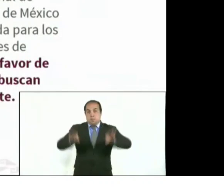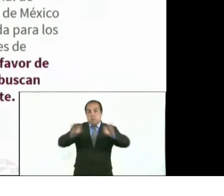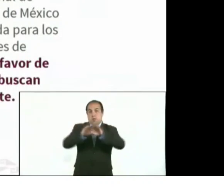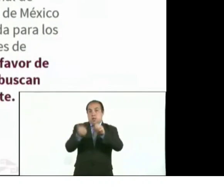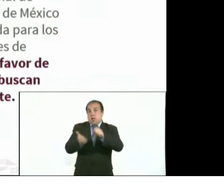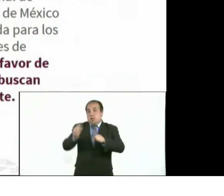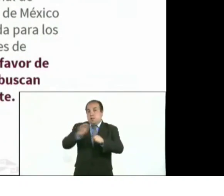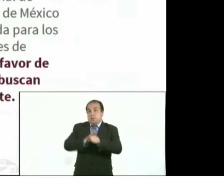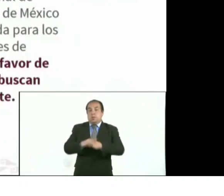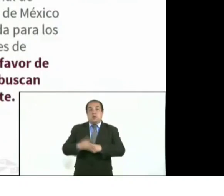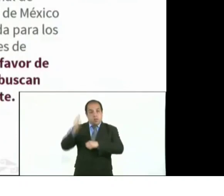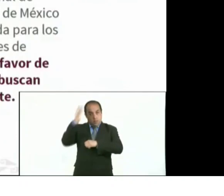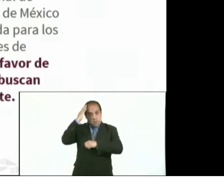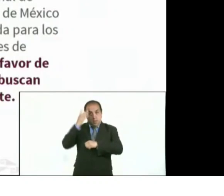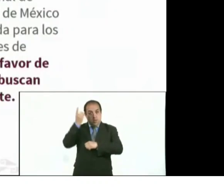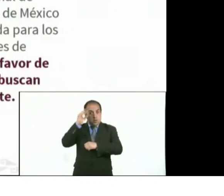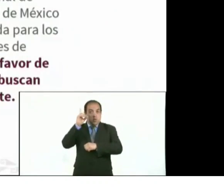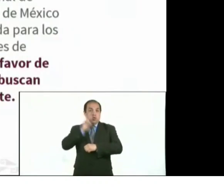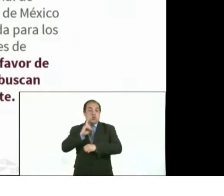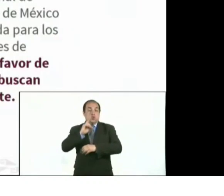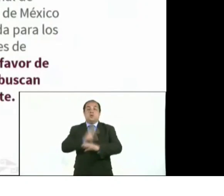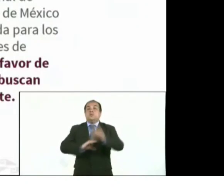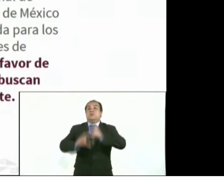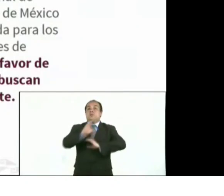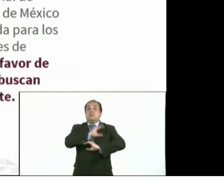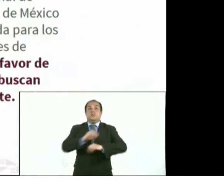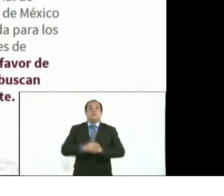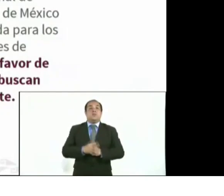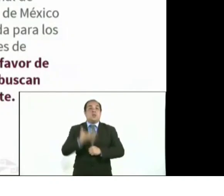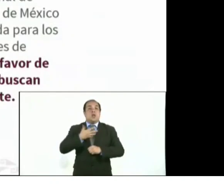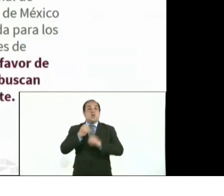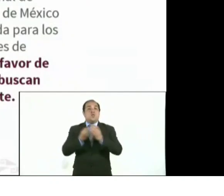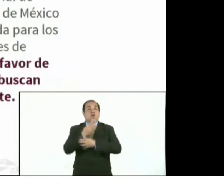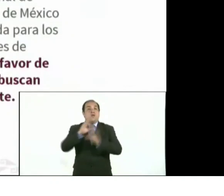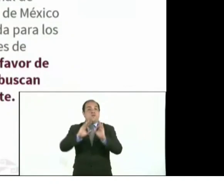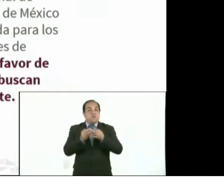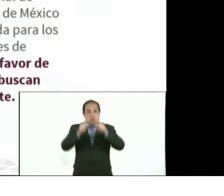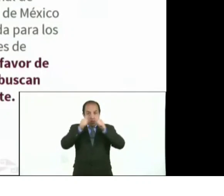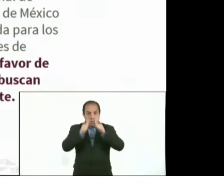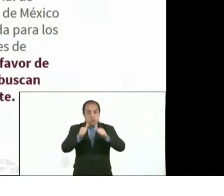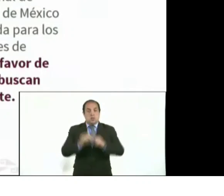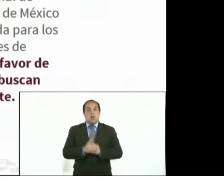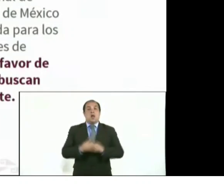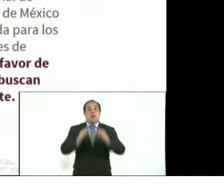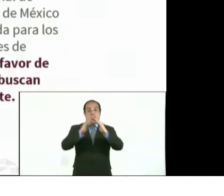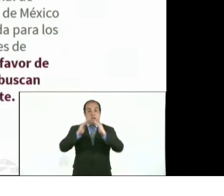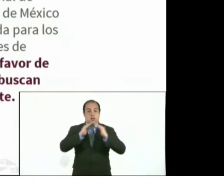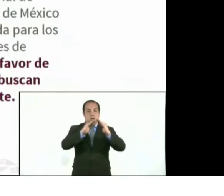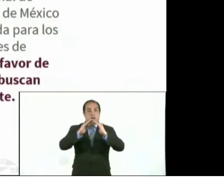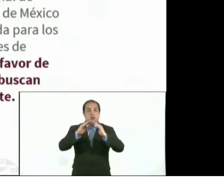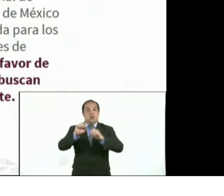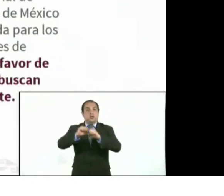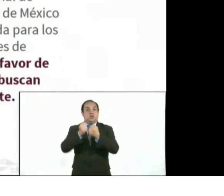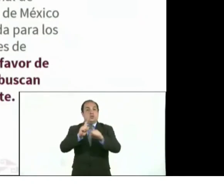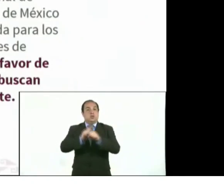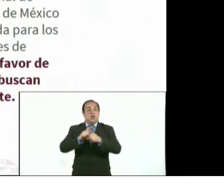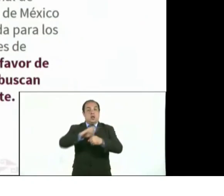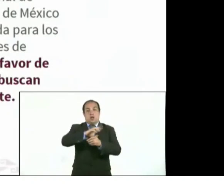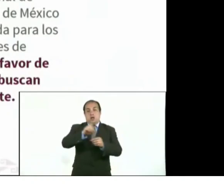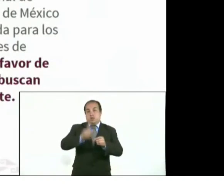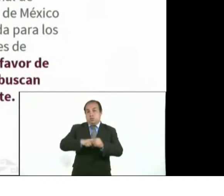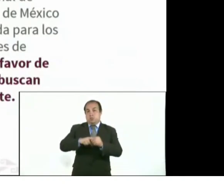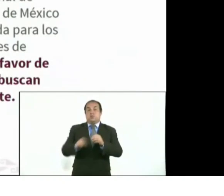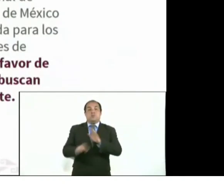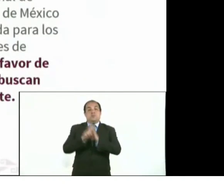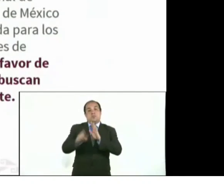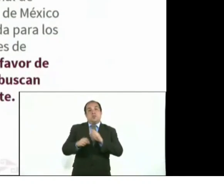administración, encabezada por la doctora, encontrar nuevos modelos de atención a la vivienda social e incluyente, entre ellos la vivienda